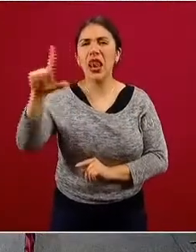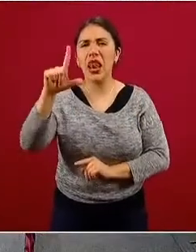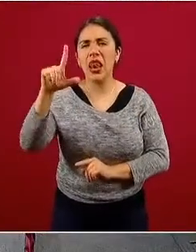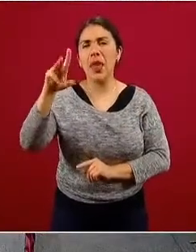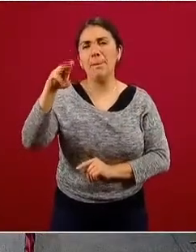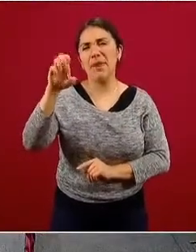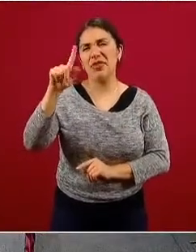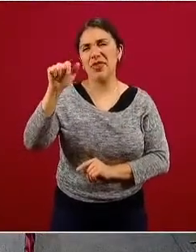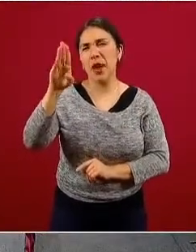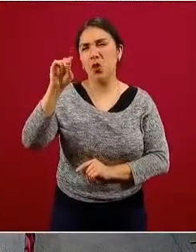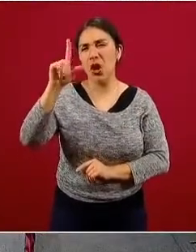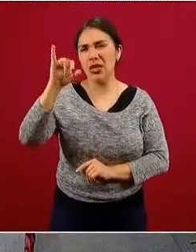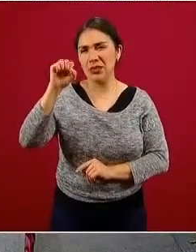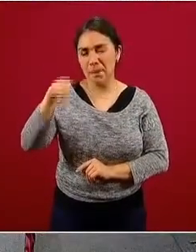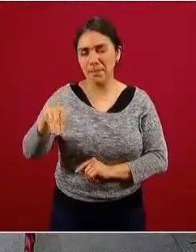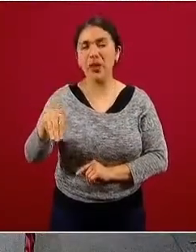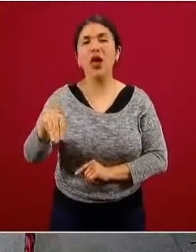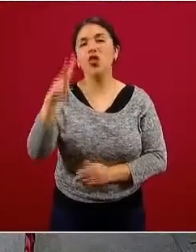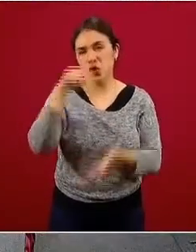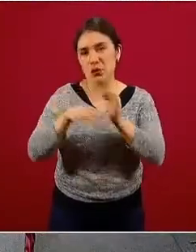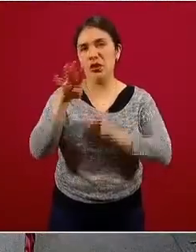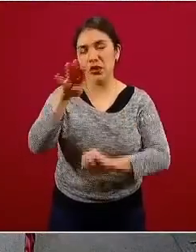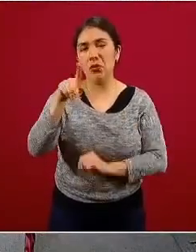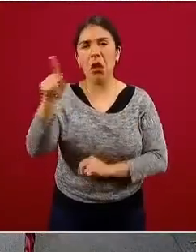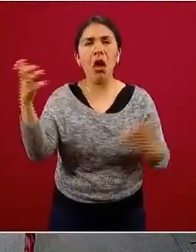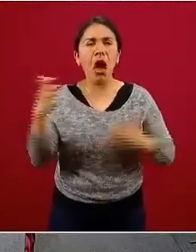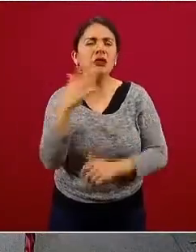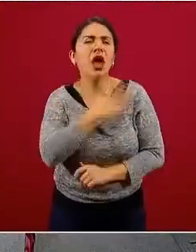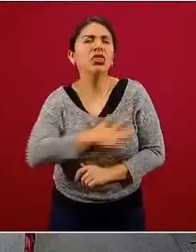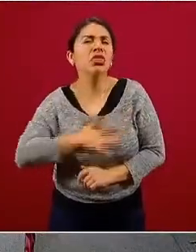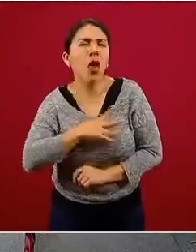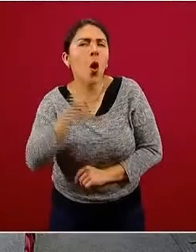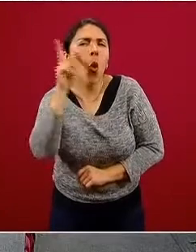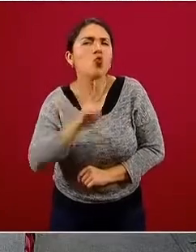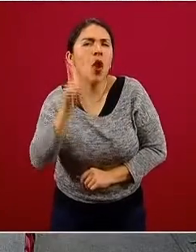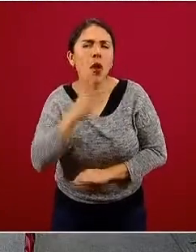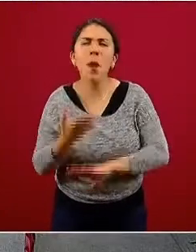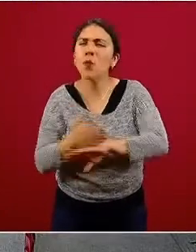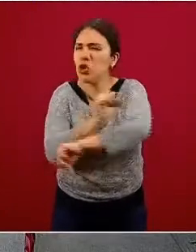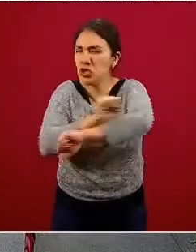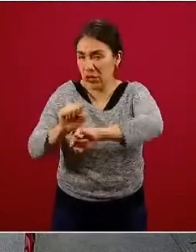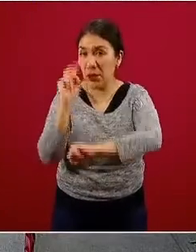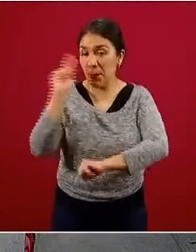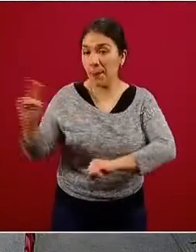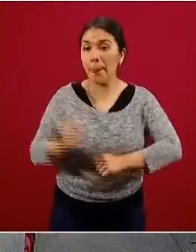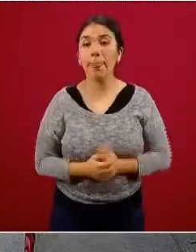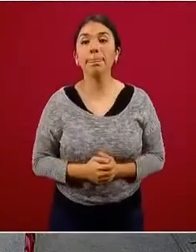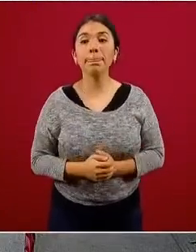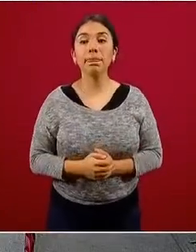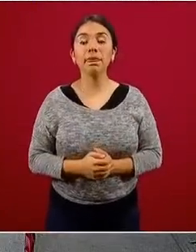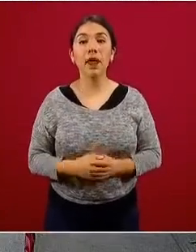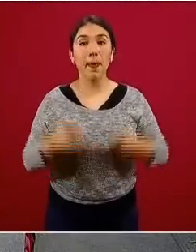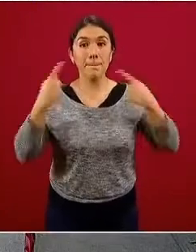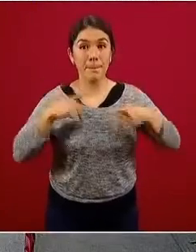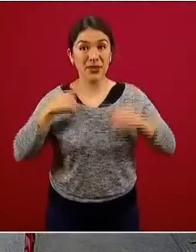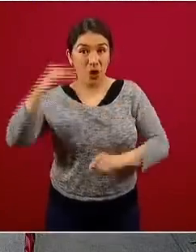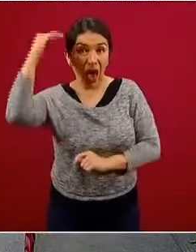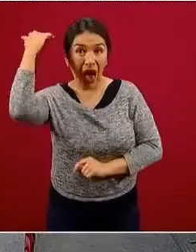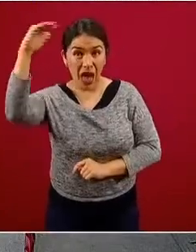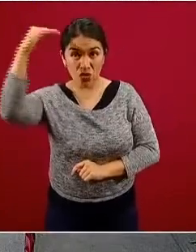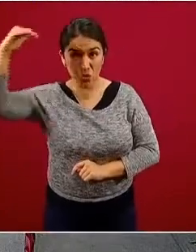en 2019. Y lo que él hizo fue un experimento relativamente sencillo. A